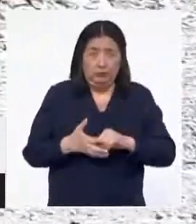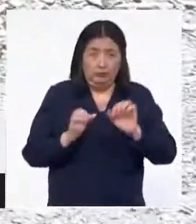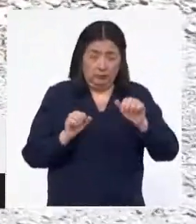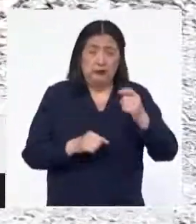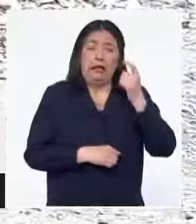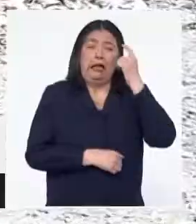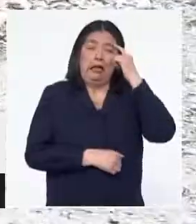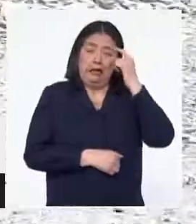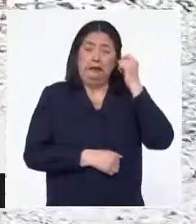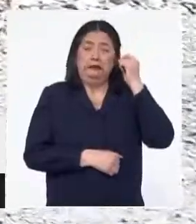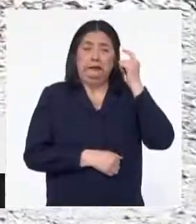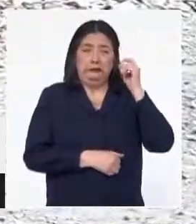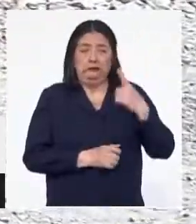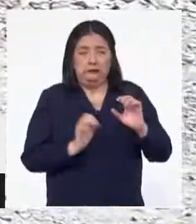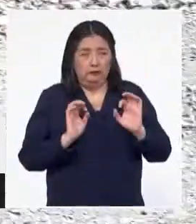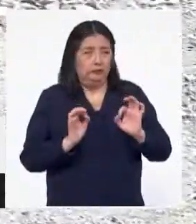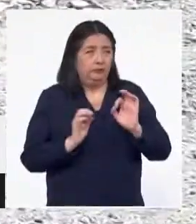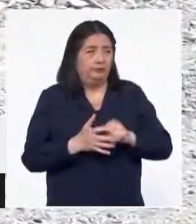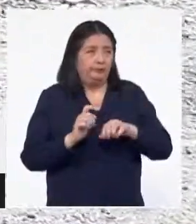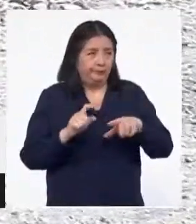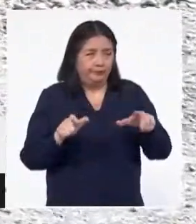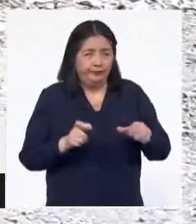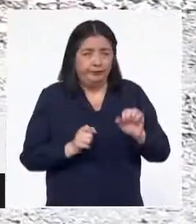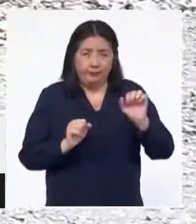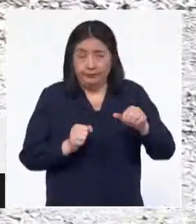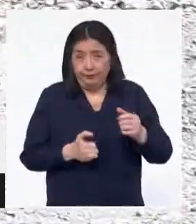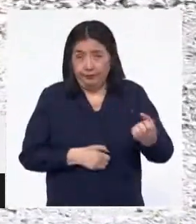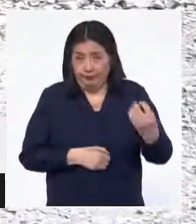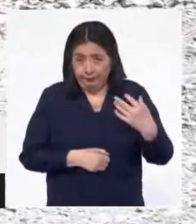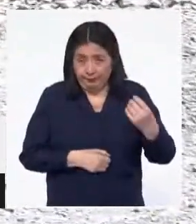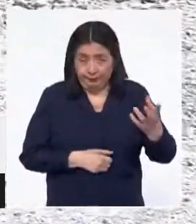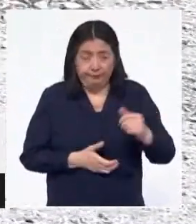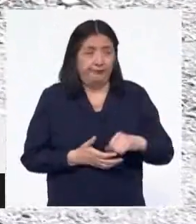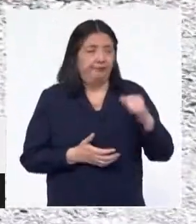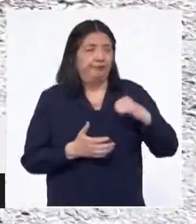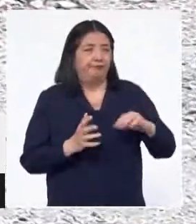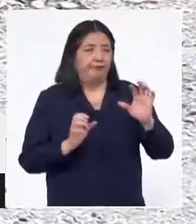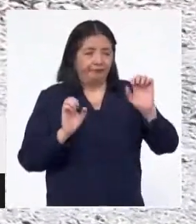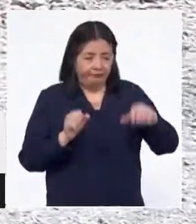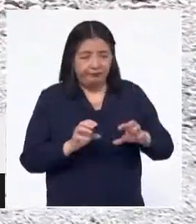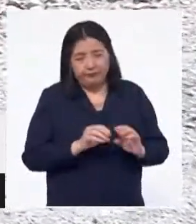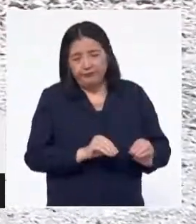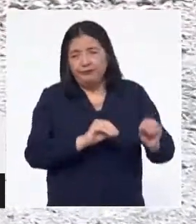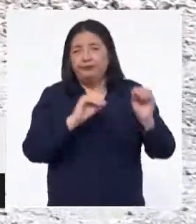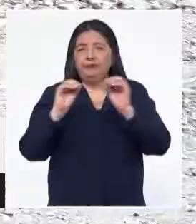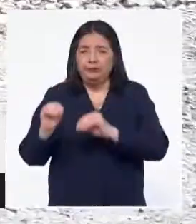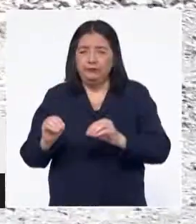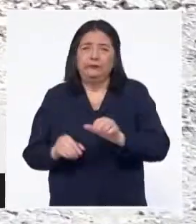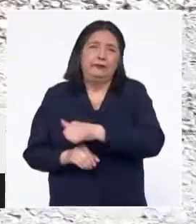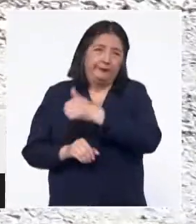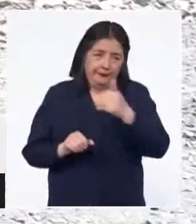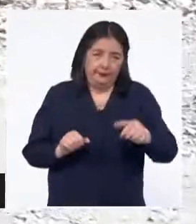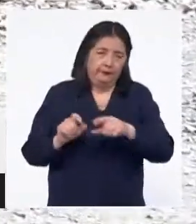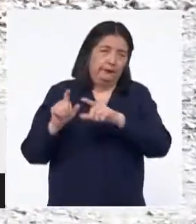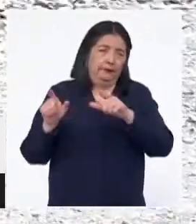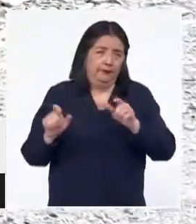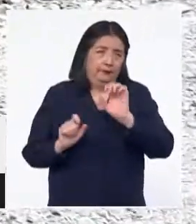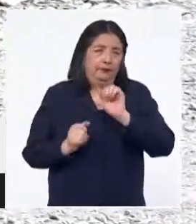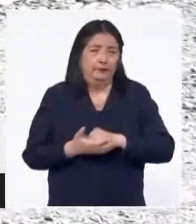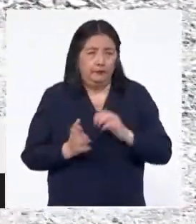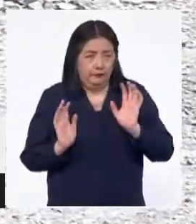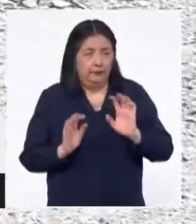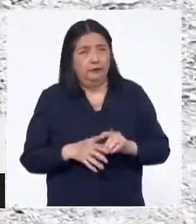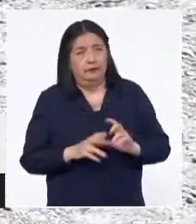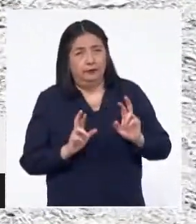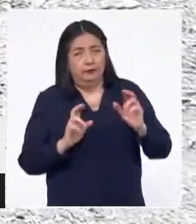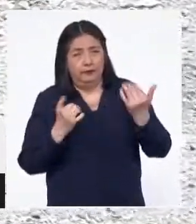tomado conciencia un poco del peligro de la zona, y según nos refiere él, se ha mudado, se han trasladado, y de tal